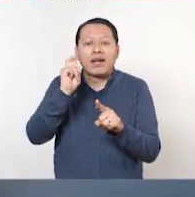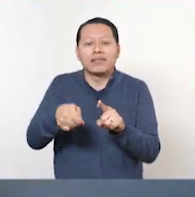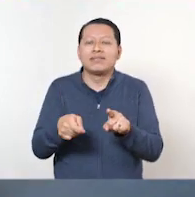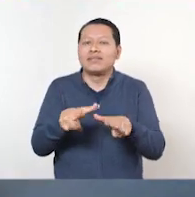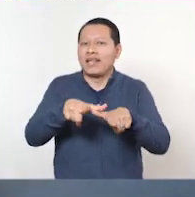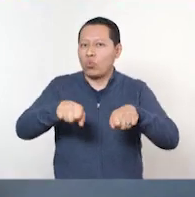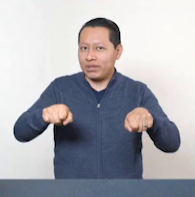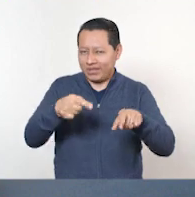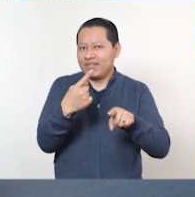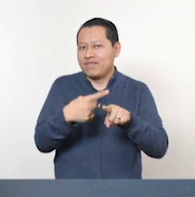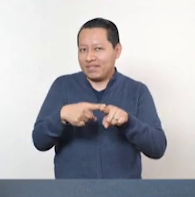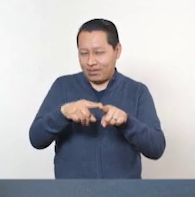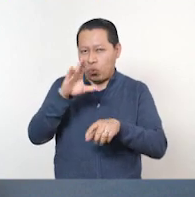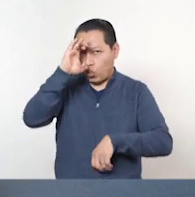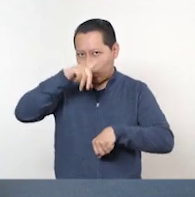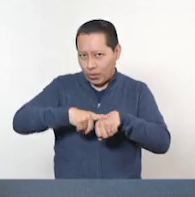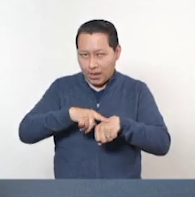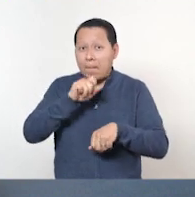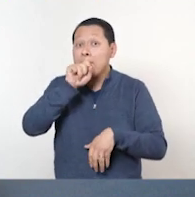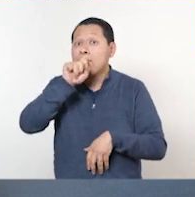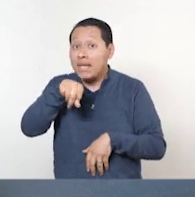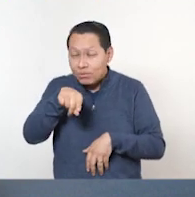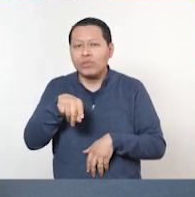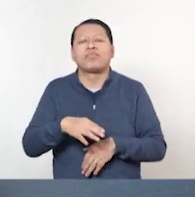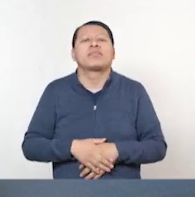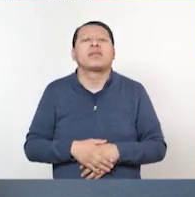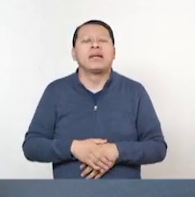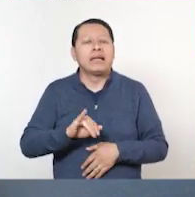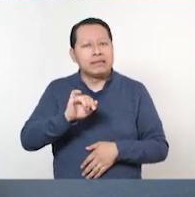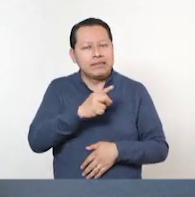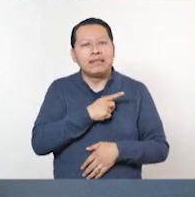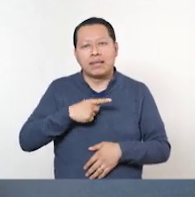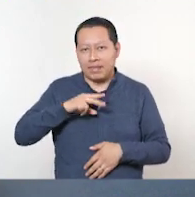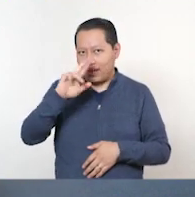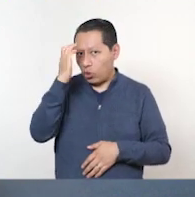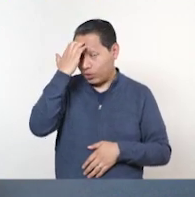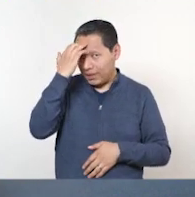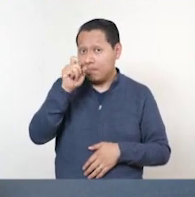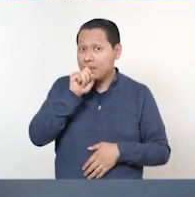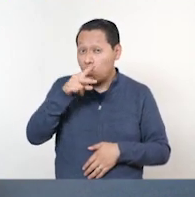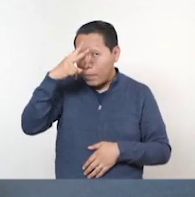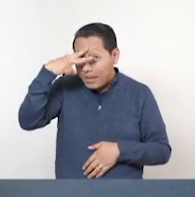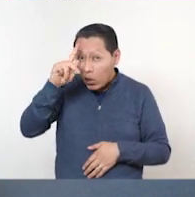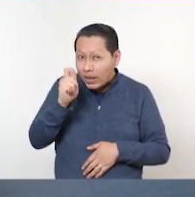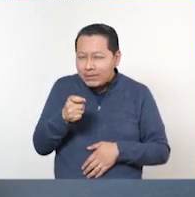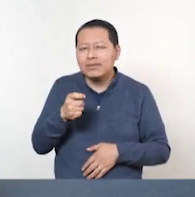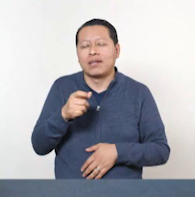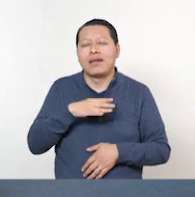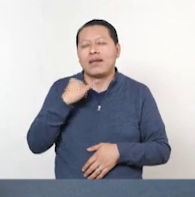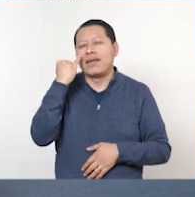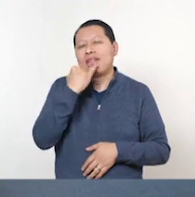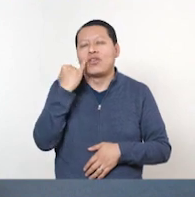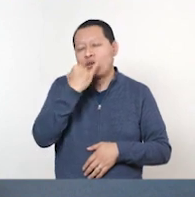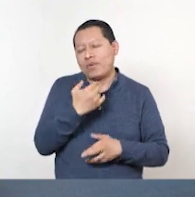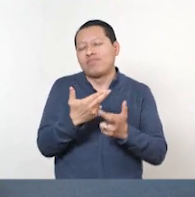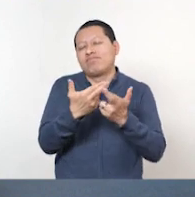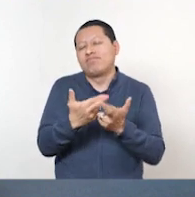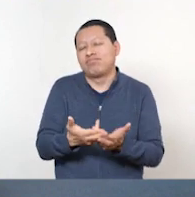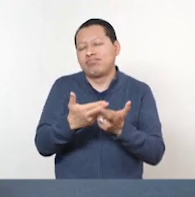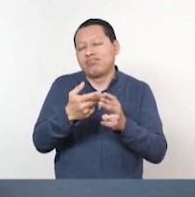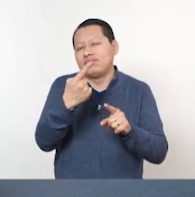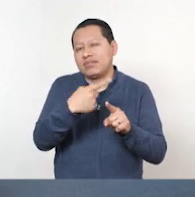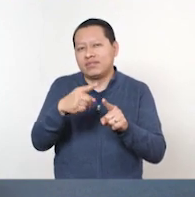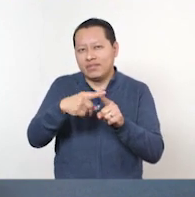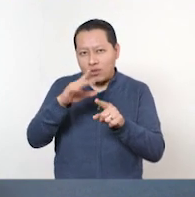existe diversidad lingüística y cultural. Sí, debemos reconocer que México es un país plurilingüe. Que